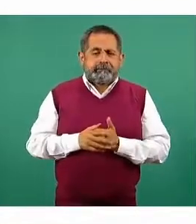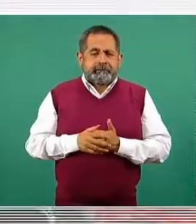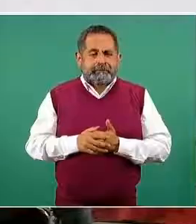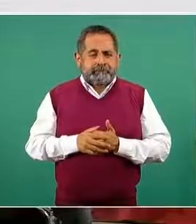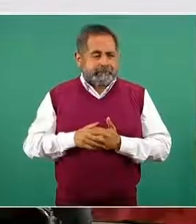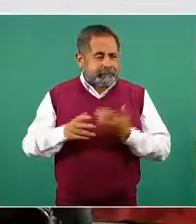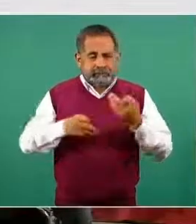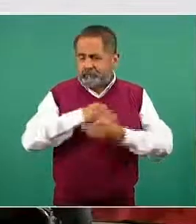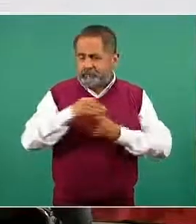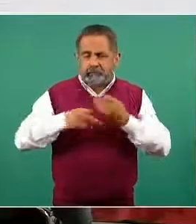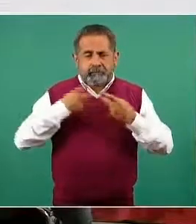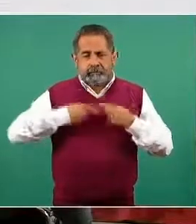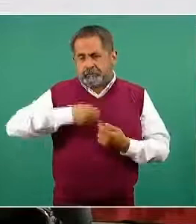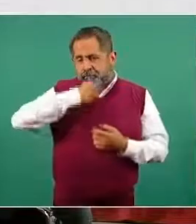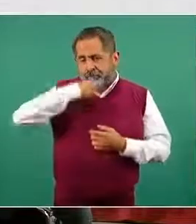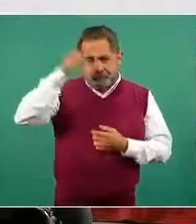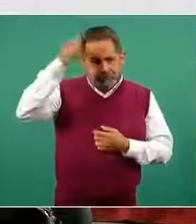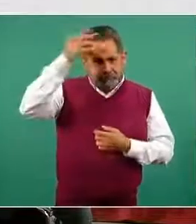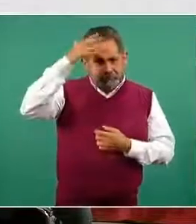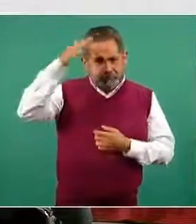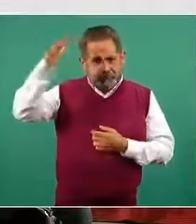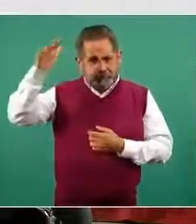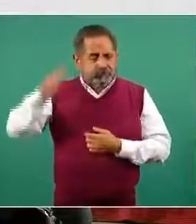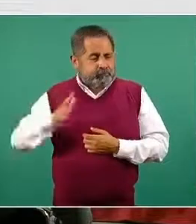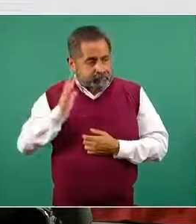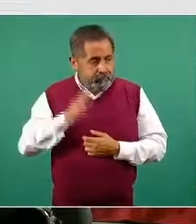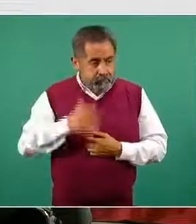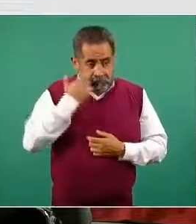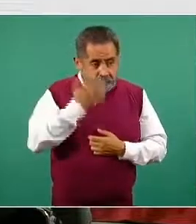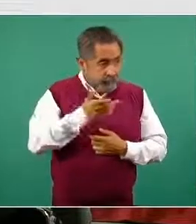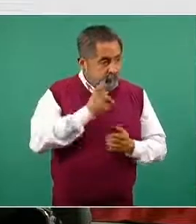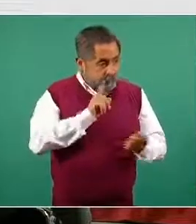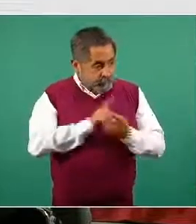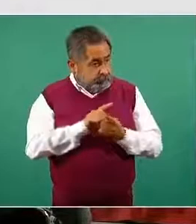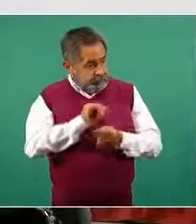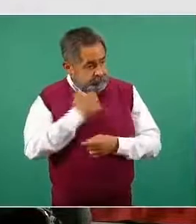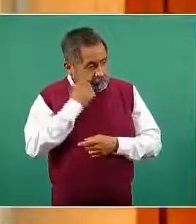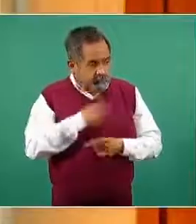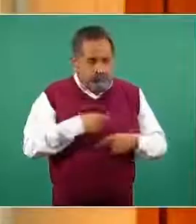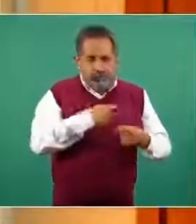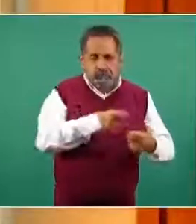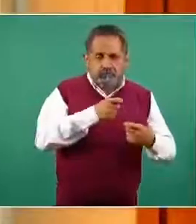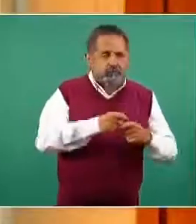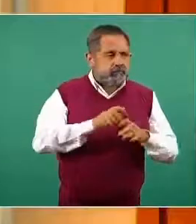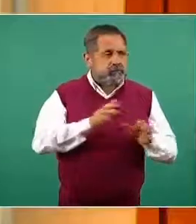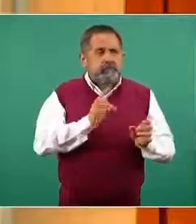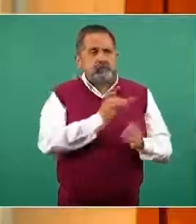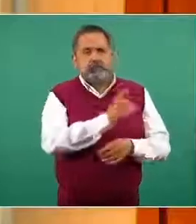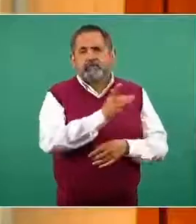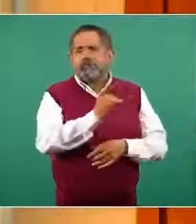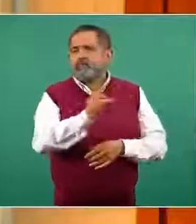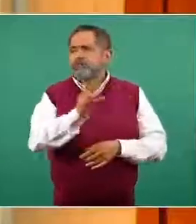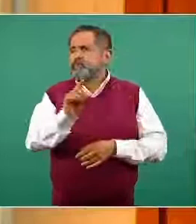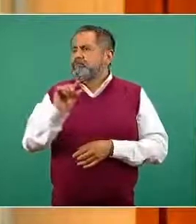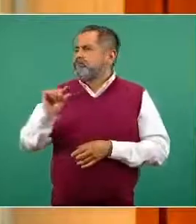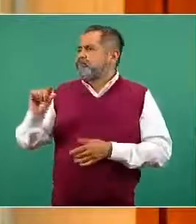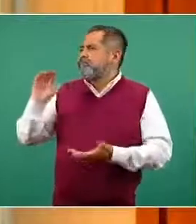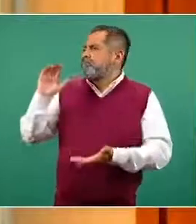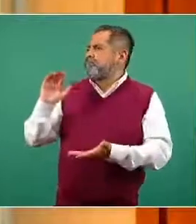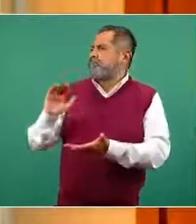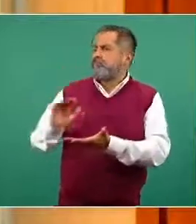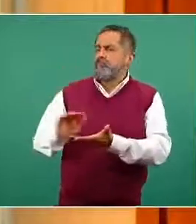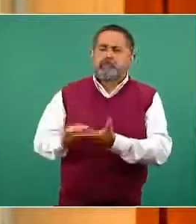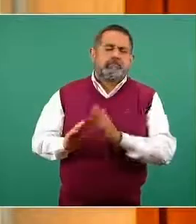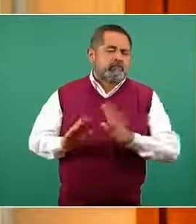todas las personas adultas mayores que se han acercado y que desean recibir la vacuna, se disminuye la